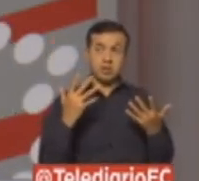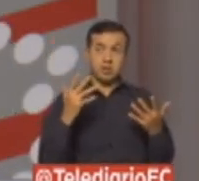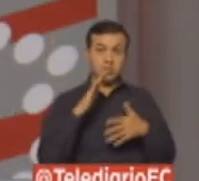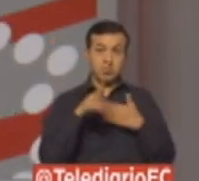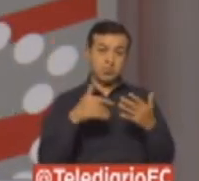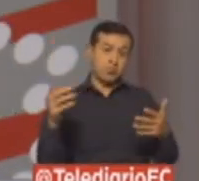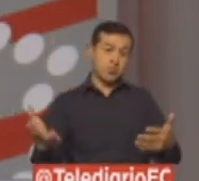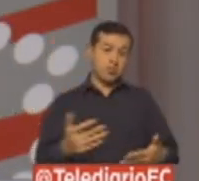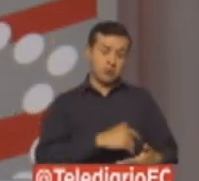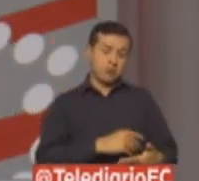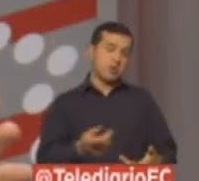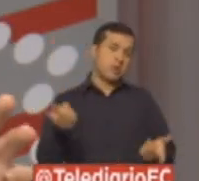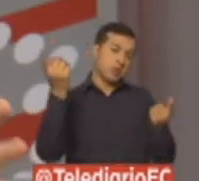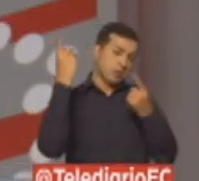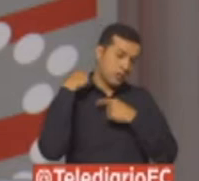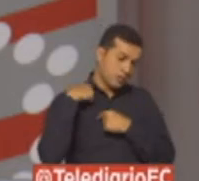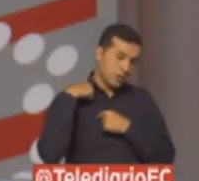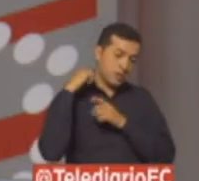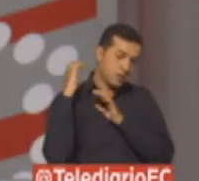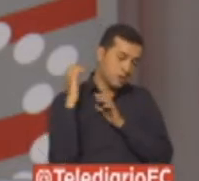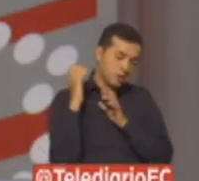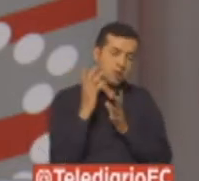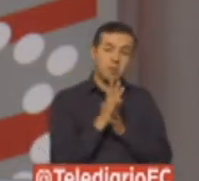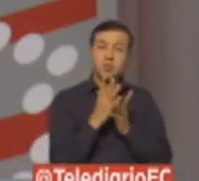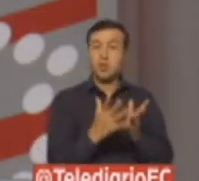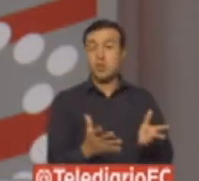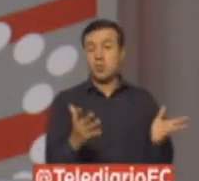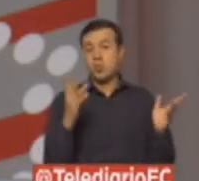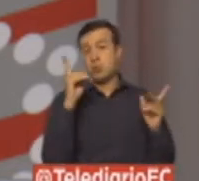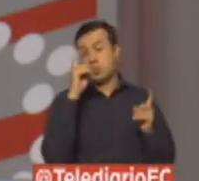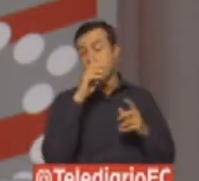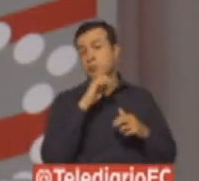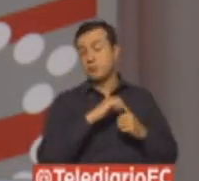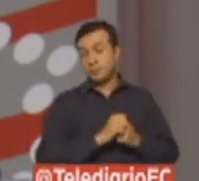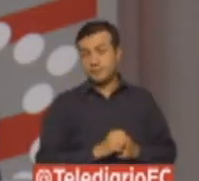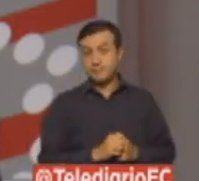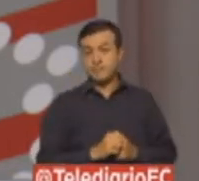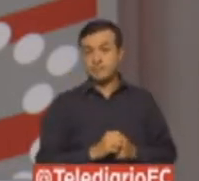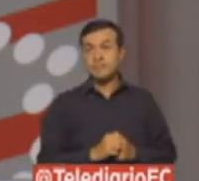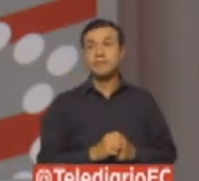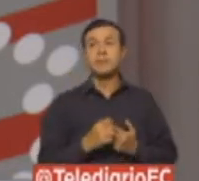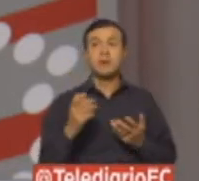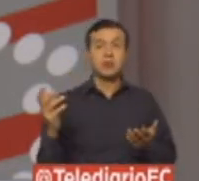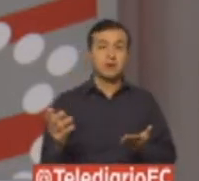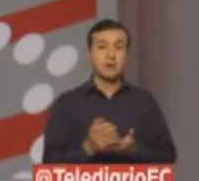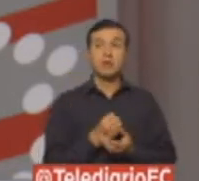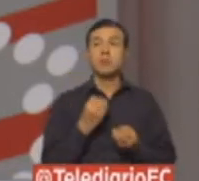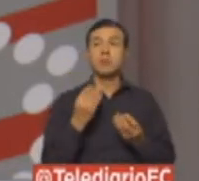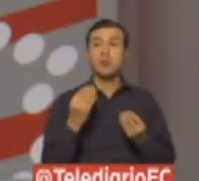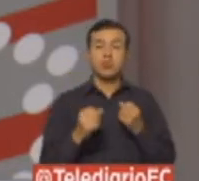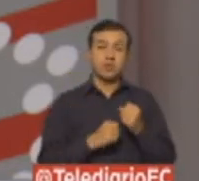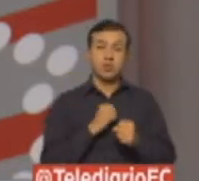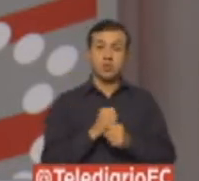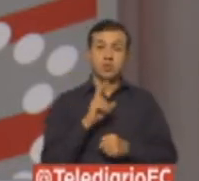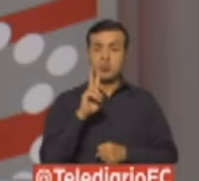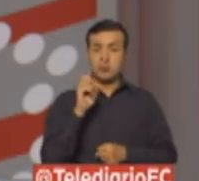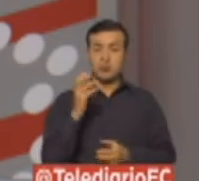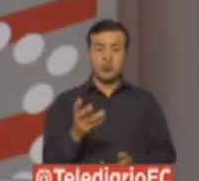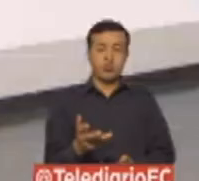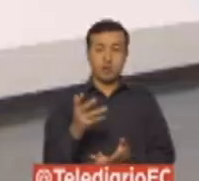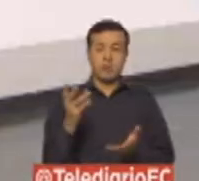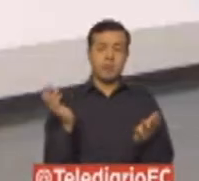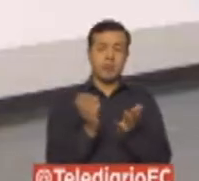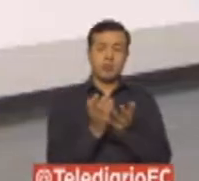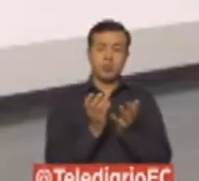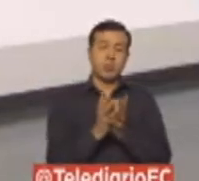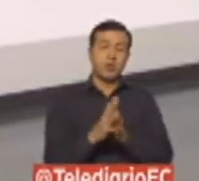en un esfuerzo de la ciudadanía comprometida se ha recolectado a los mismos tres años más de veinte toneladas de